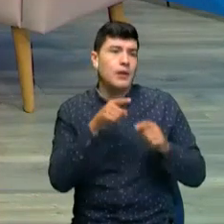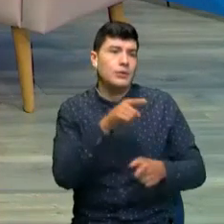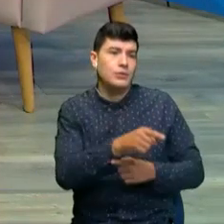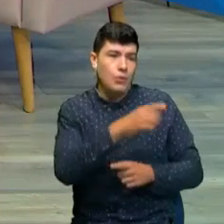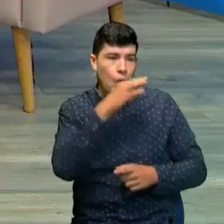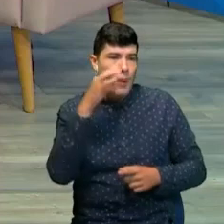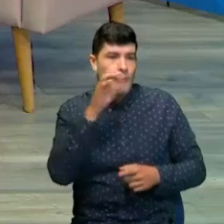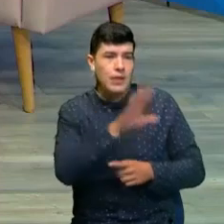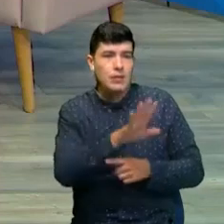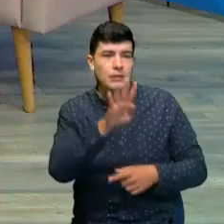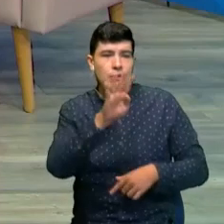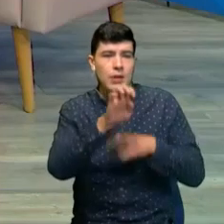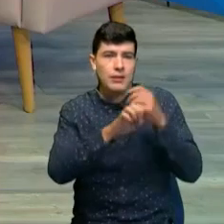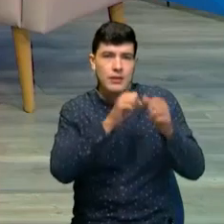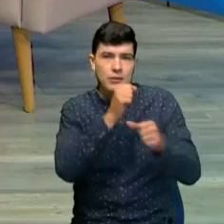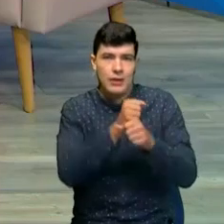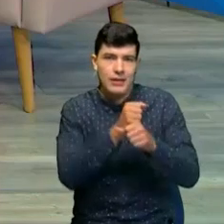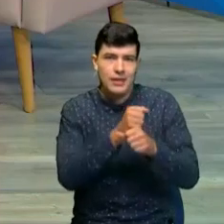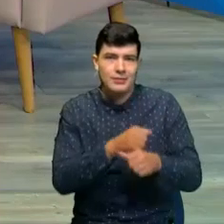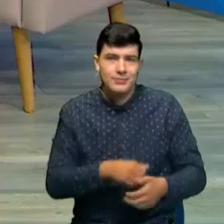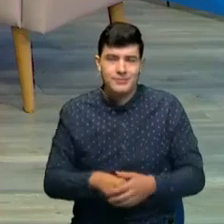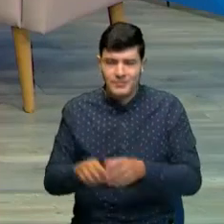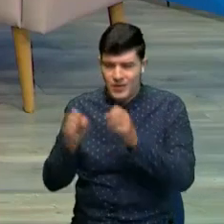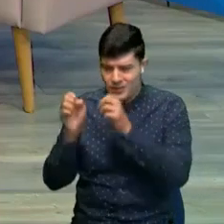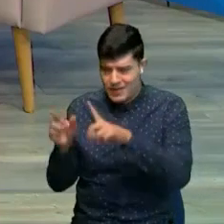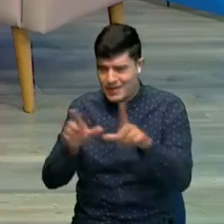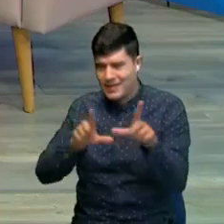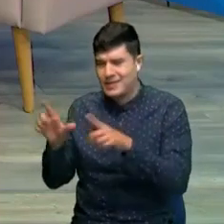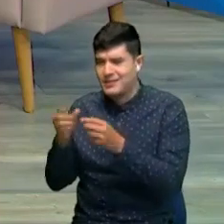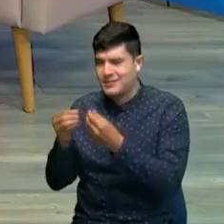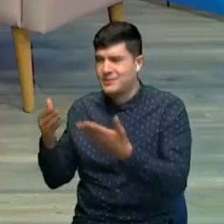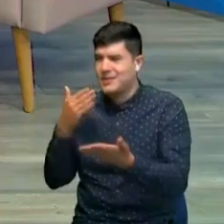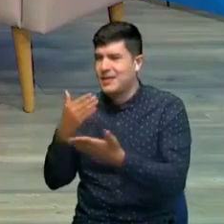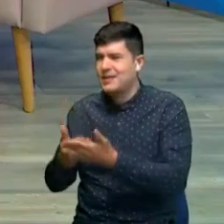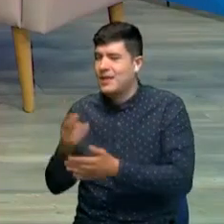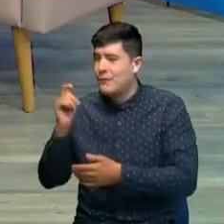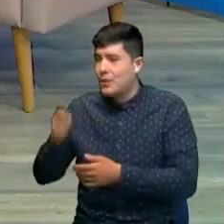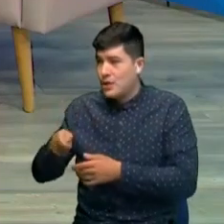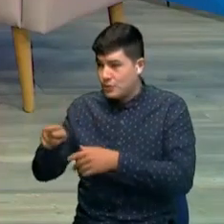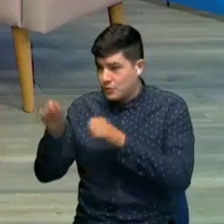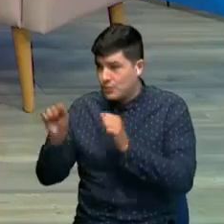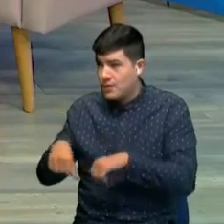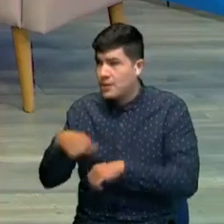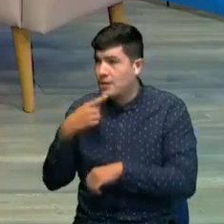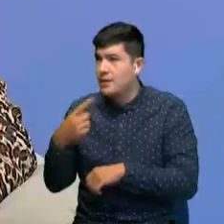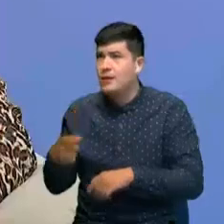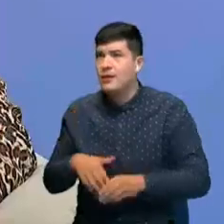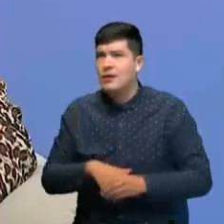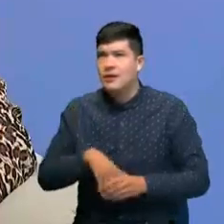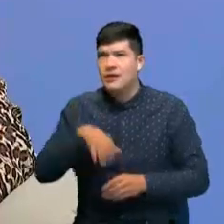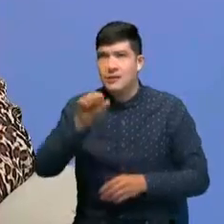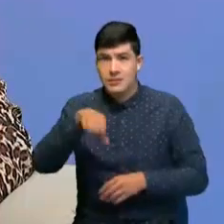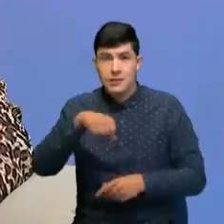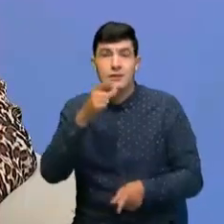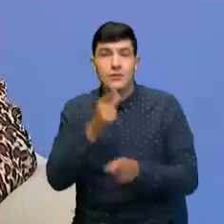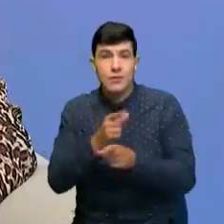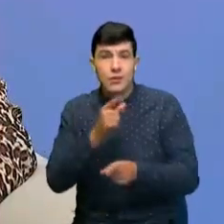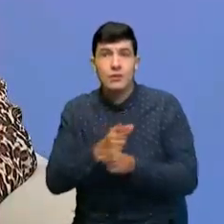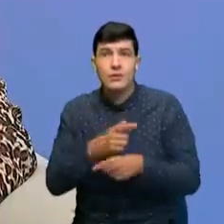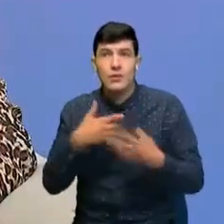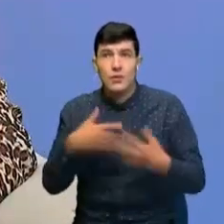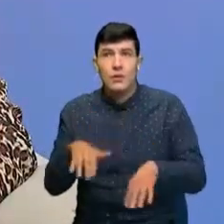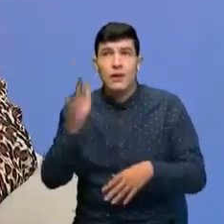59 años de edad. Ok, listo, doña Nancy. Abogada, ¿qué le podemos decir? Sí, doña Nancy, en ese caso pues está la